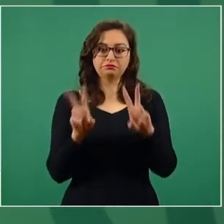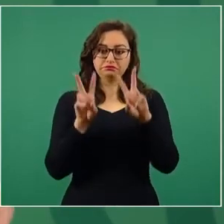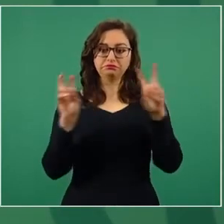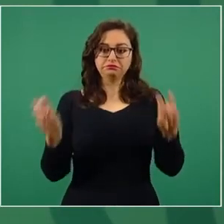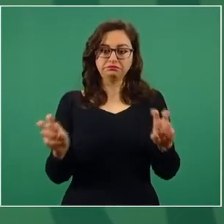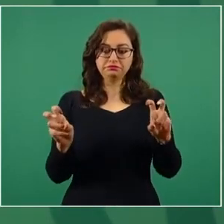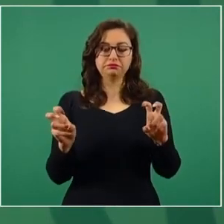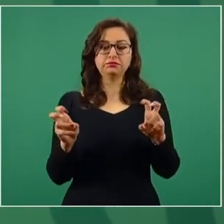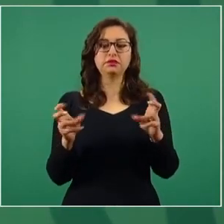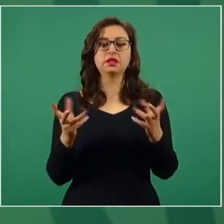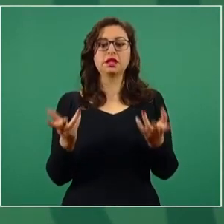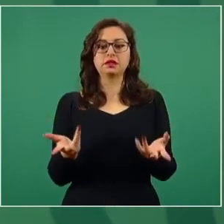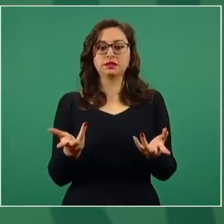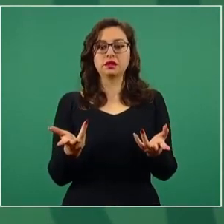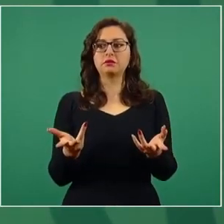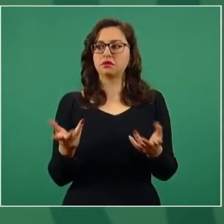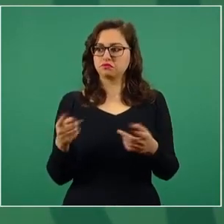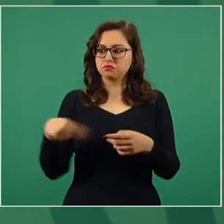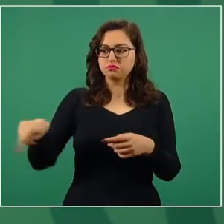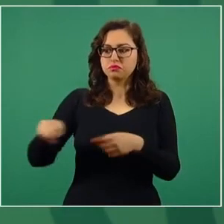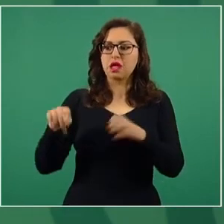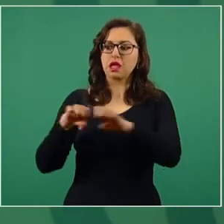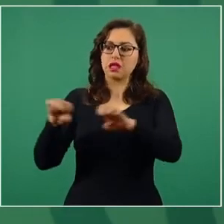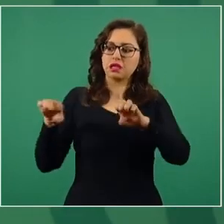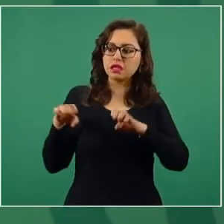coordinada. Les recuerdo,